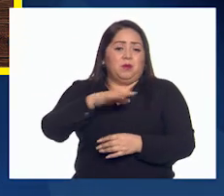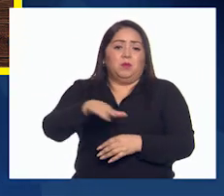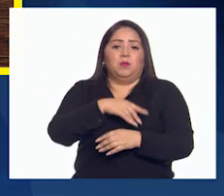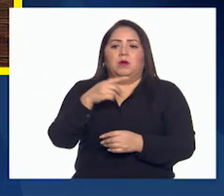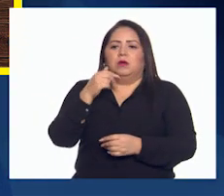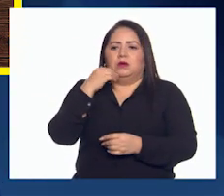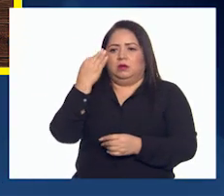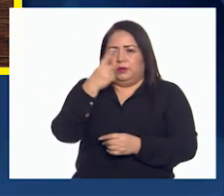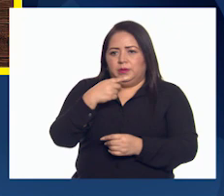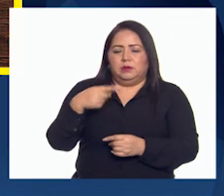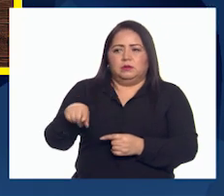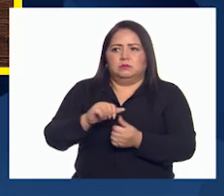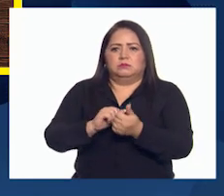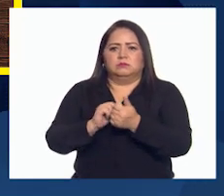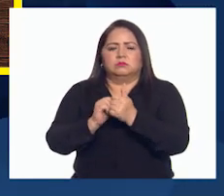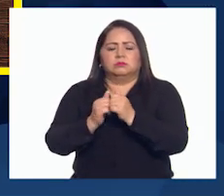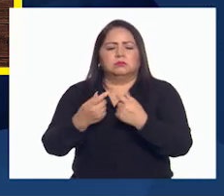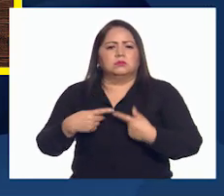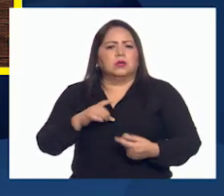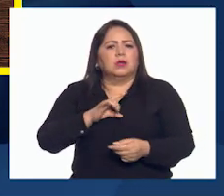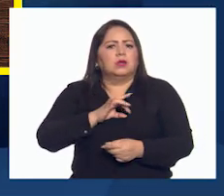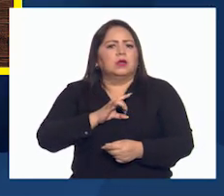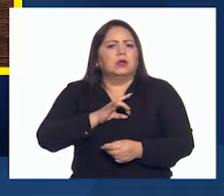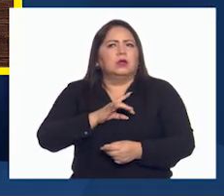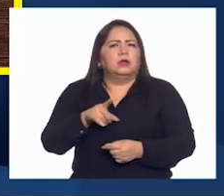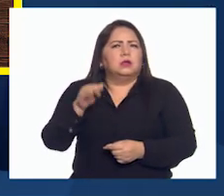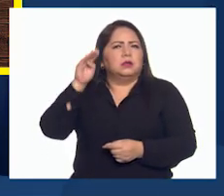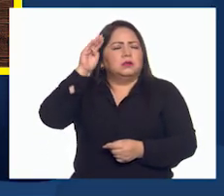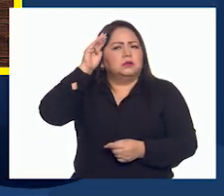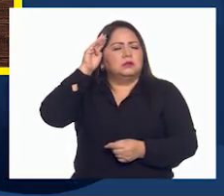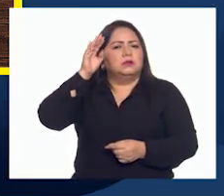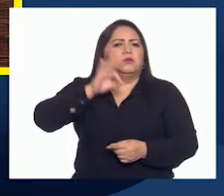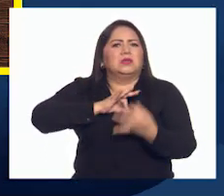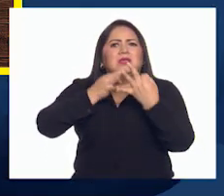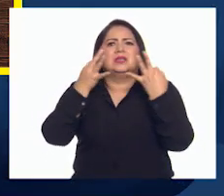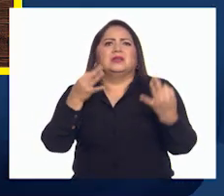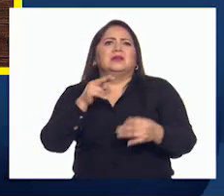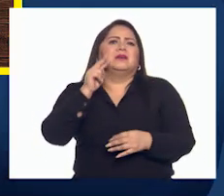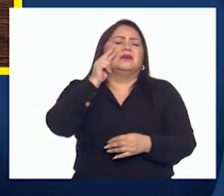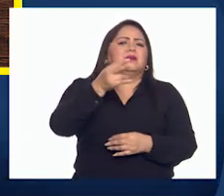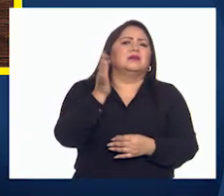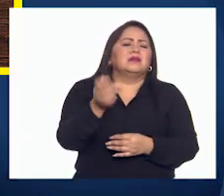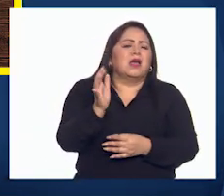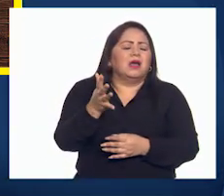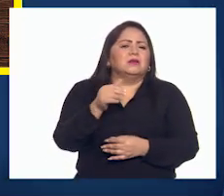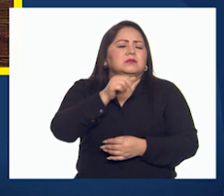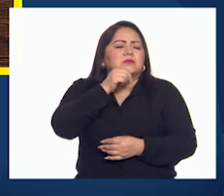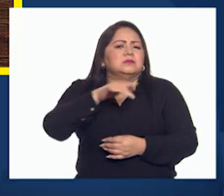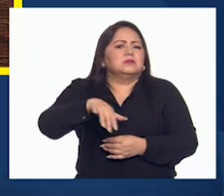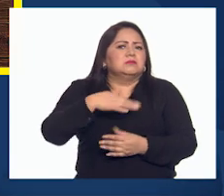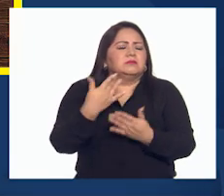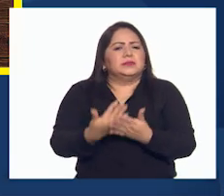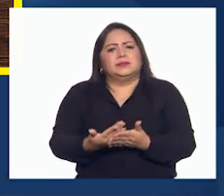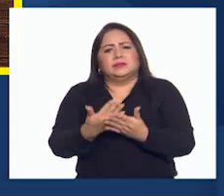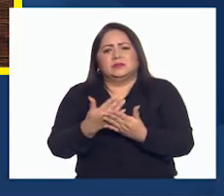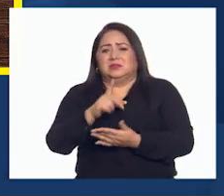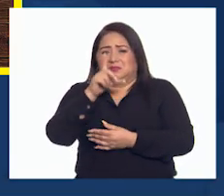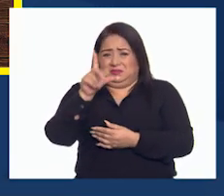hora crecía el temor en ellos, y menguaba la esperanza de ver la tierra que buscaban. De forma